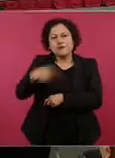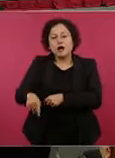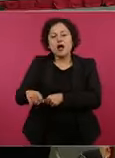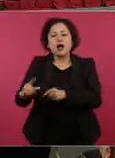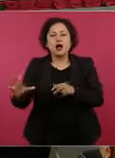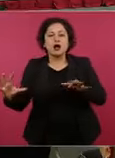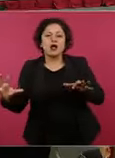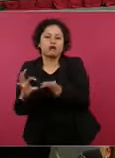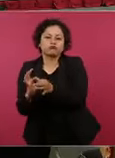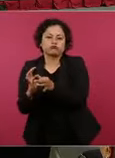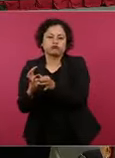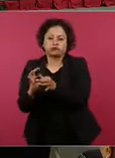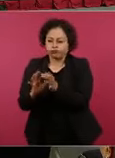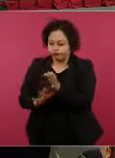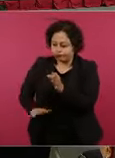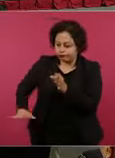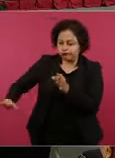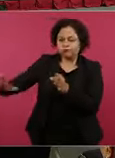que son